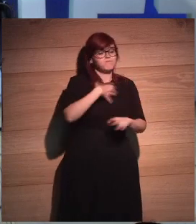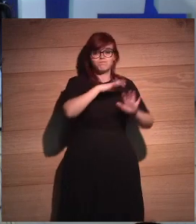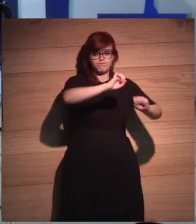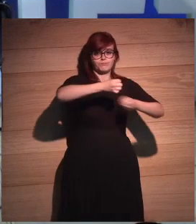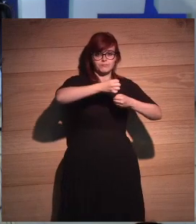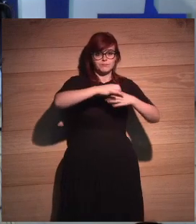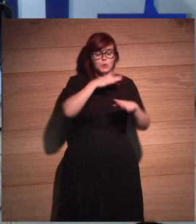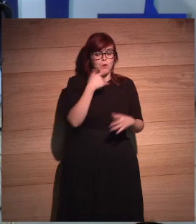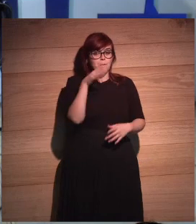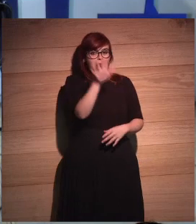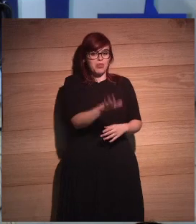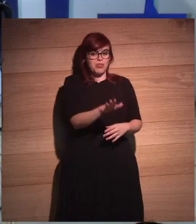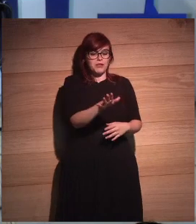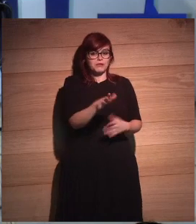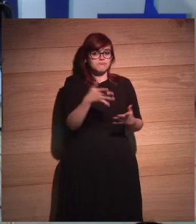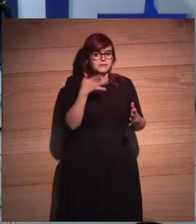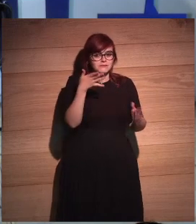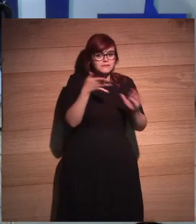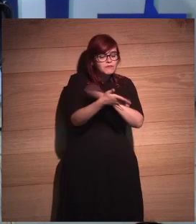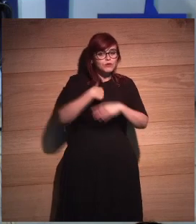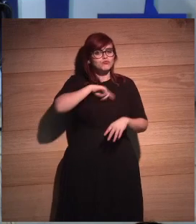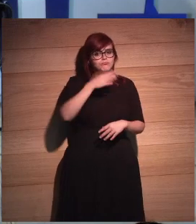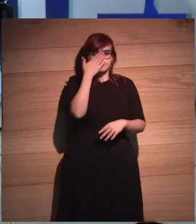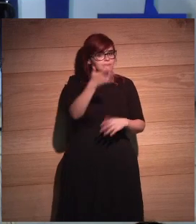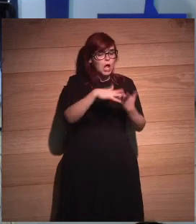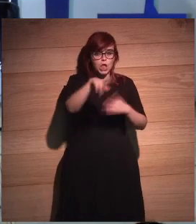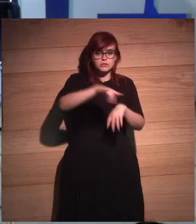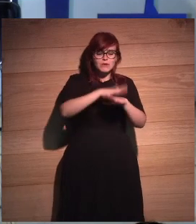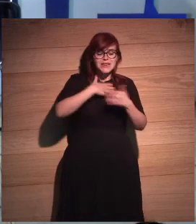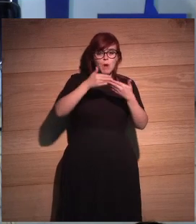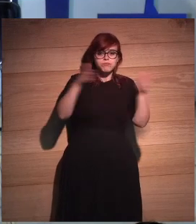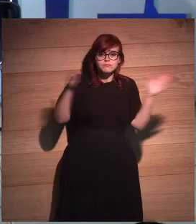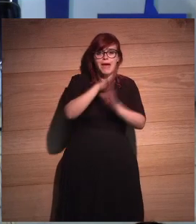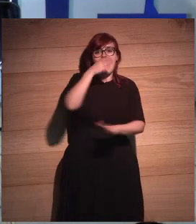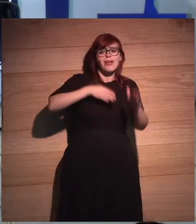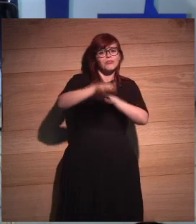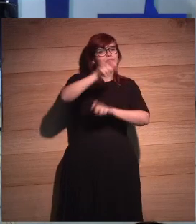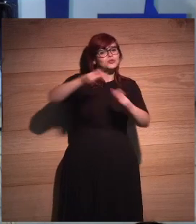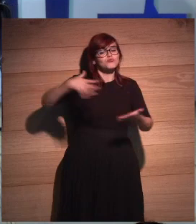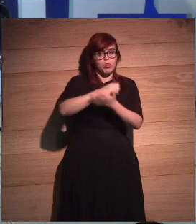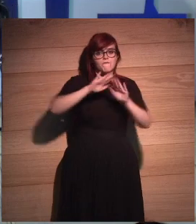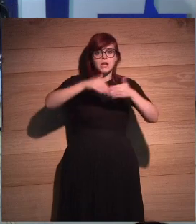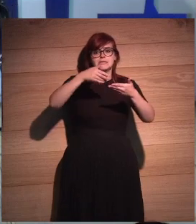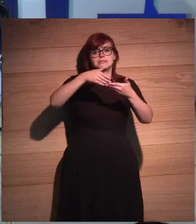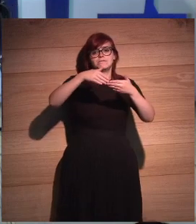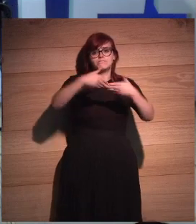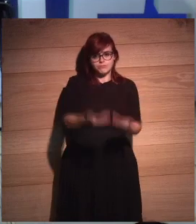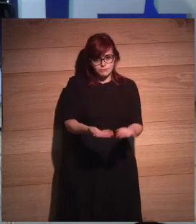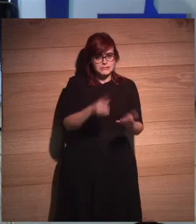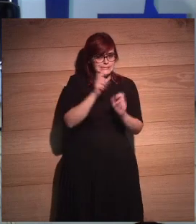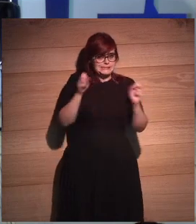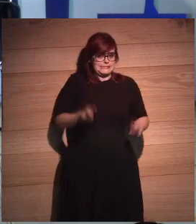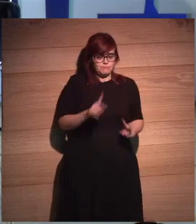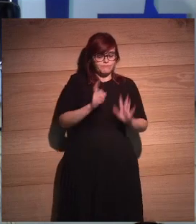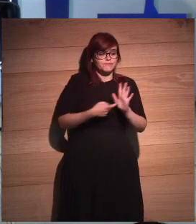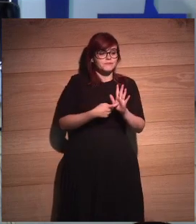¿vale? No nos parece de ninguna manera. Lo que nosotros pretendemos es todo lo contrario, como veis, es el acceso universal y sin ninguna barrera. Sí, de